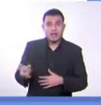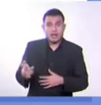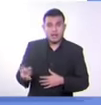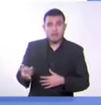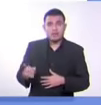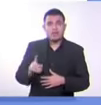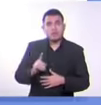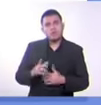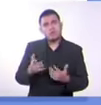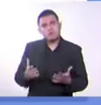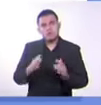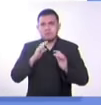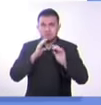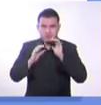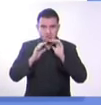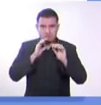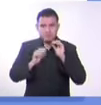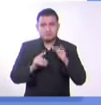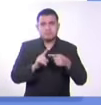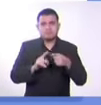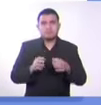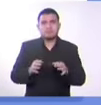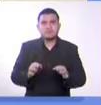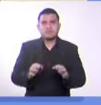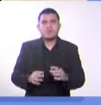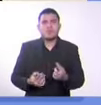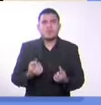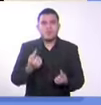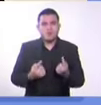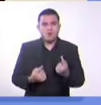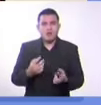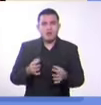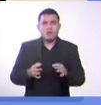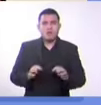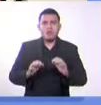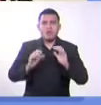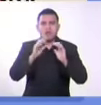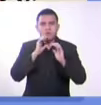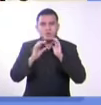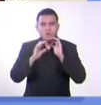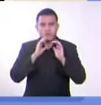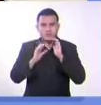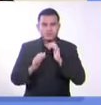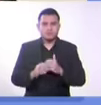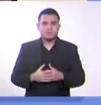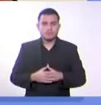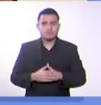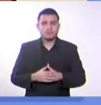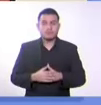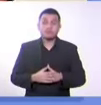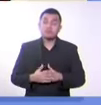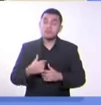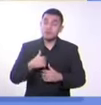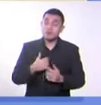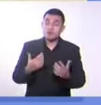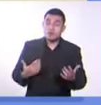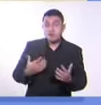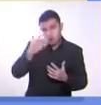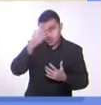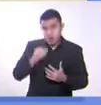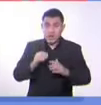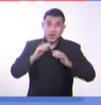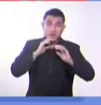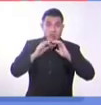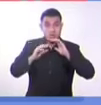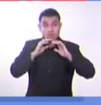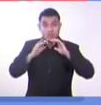comunicación. ¿Cuál crees que es la forma en que se da esa comunicación? Yo creo que la forma en que se da la